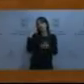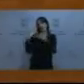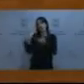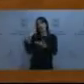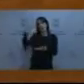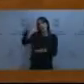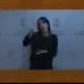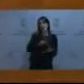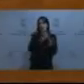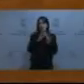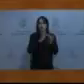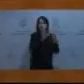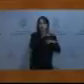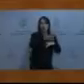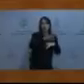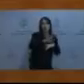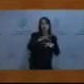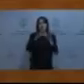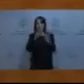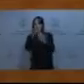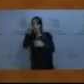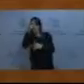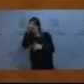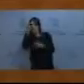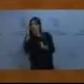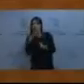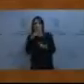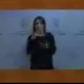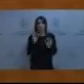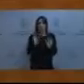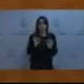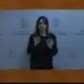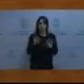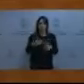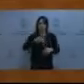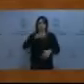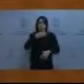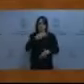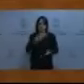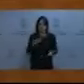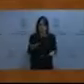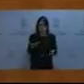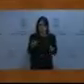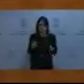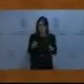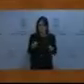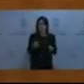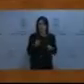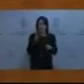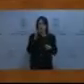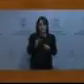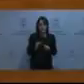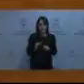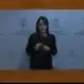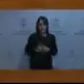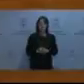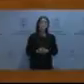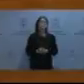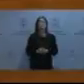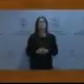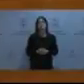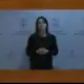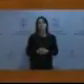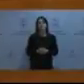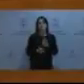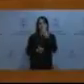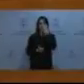médico-paciente, precisamente porque son los que más saturados están y donde mayor dependencia tienen de